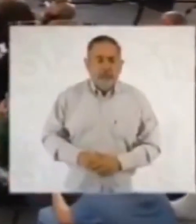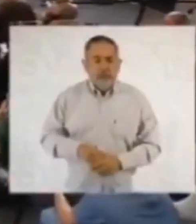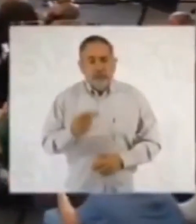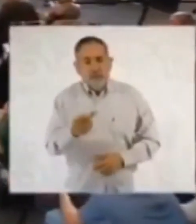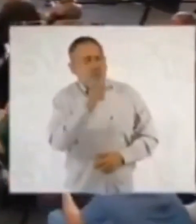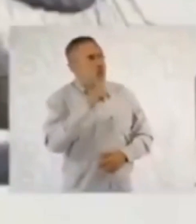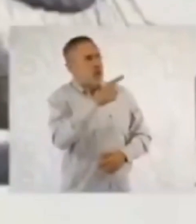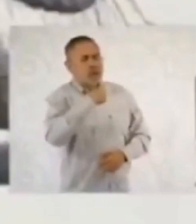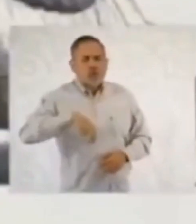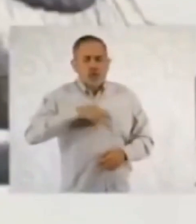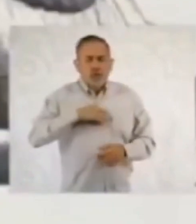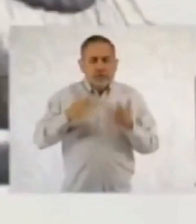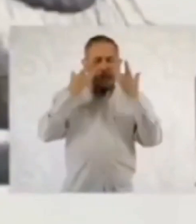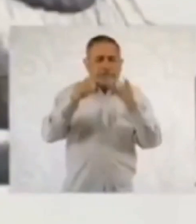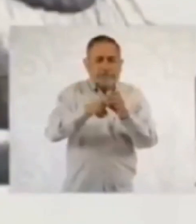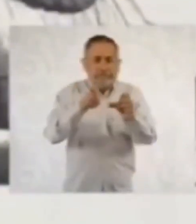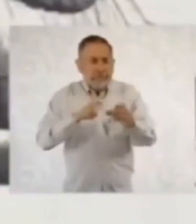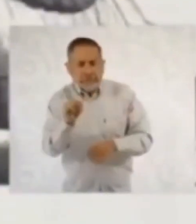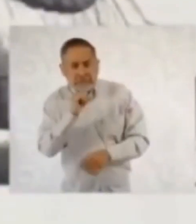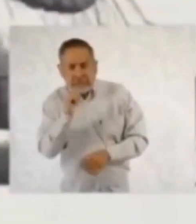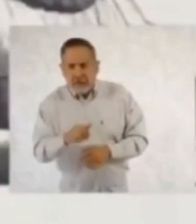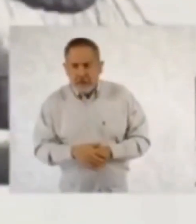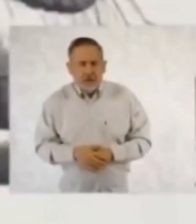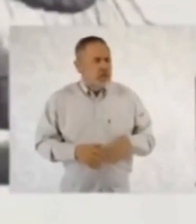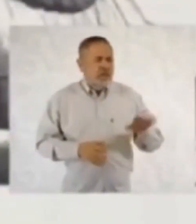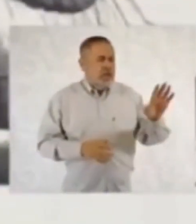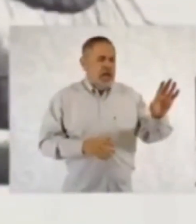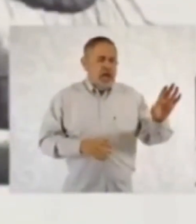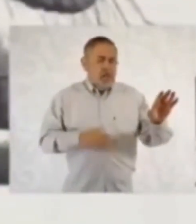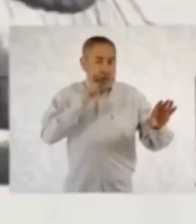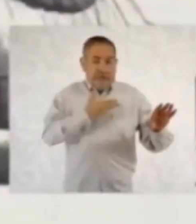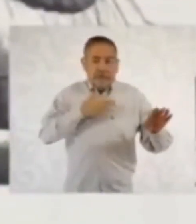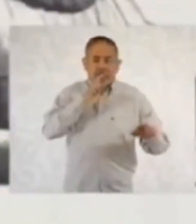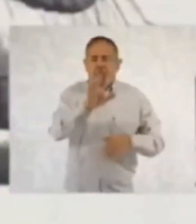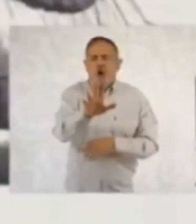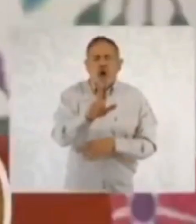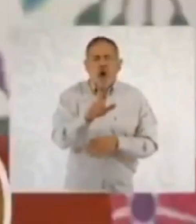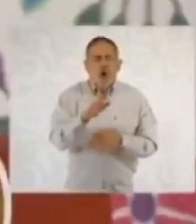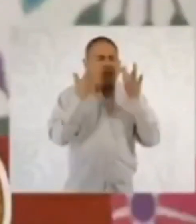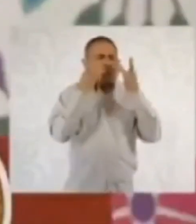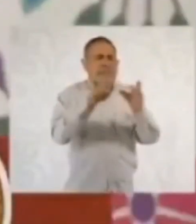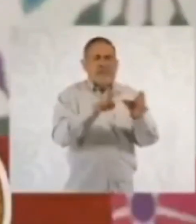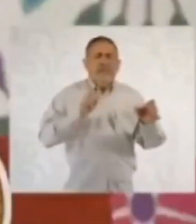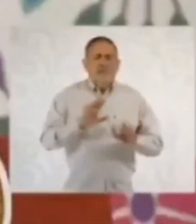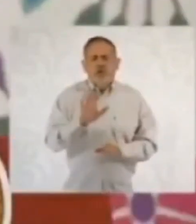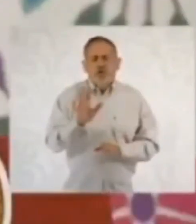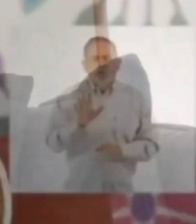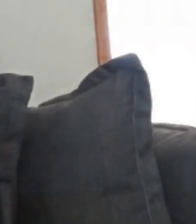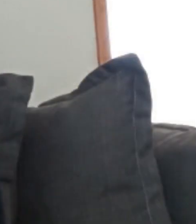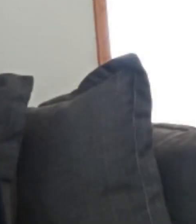de esta organización. Sí, no hemos considerado salir de la OEA, y la CELAC cumple otra función.